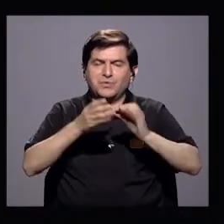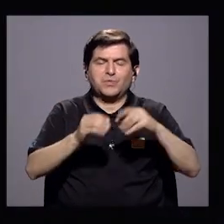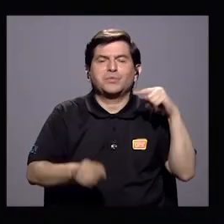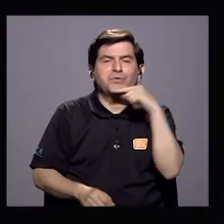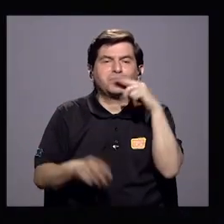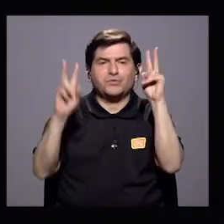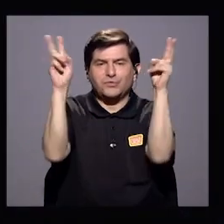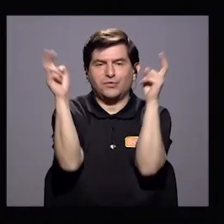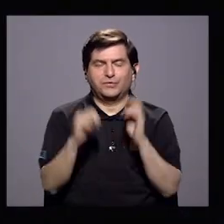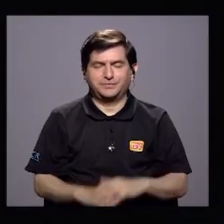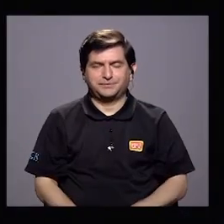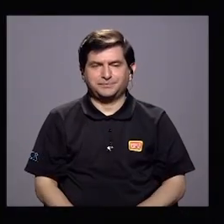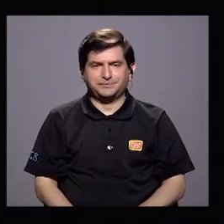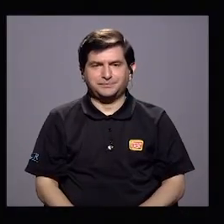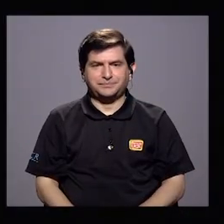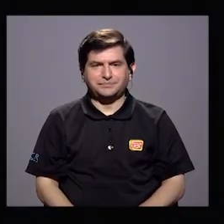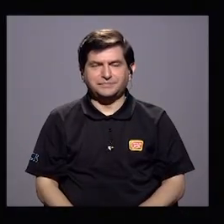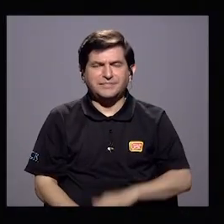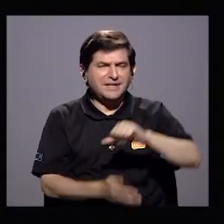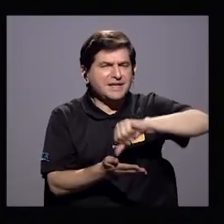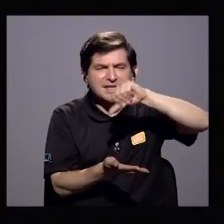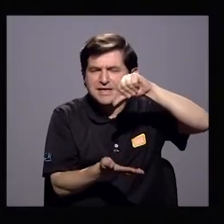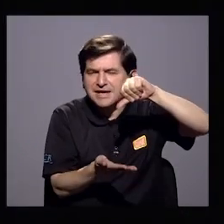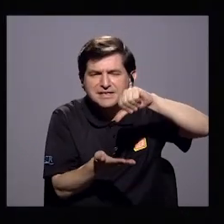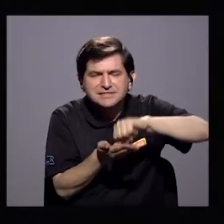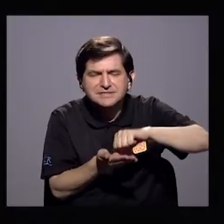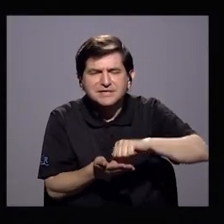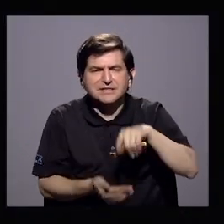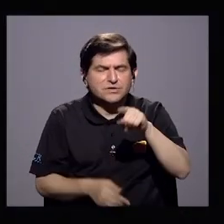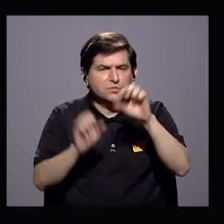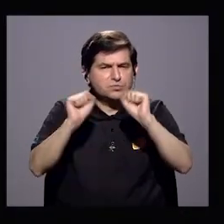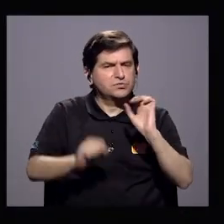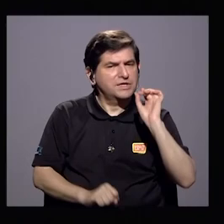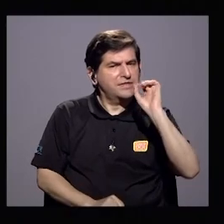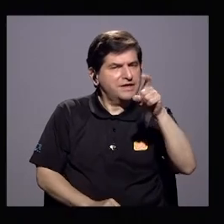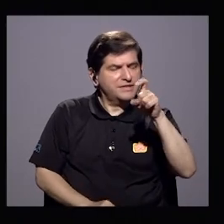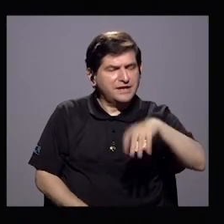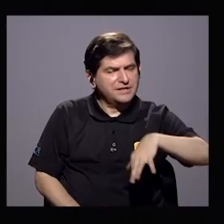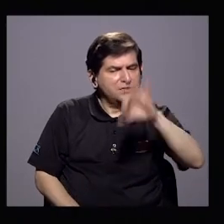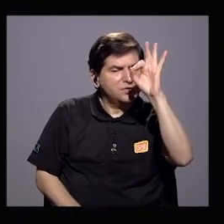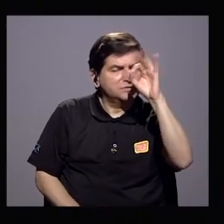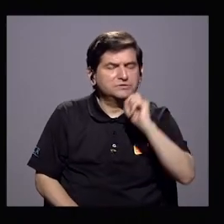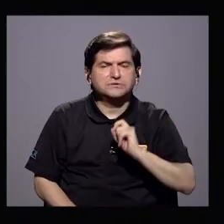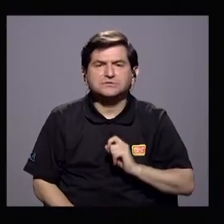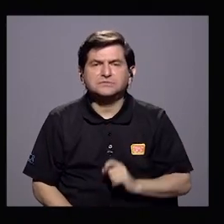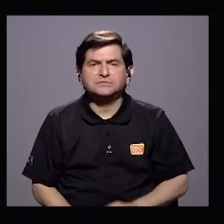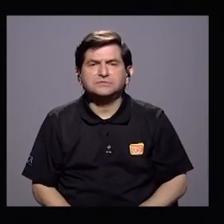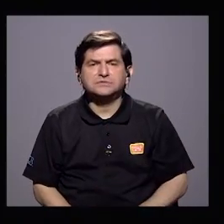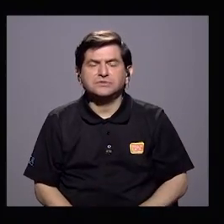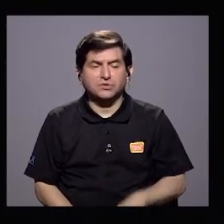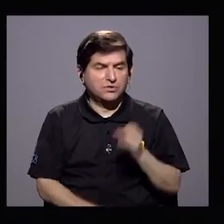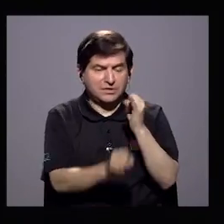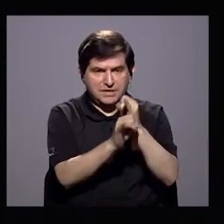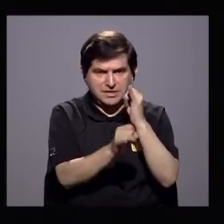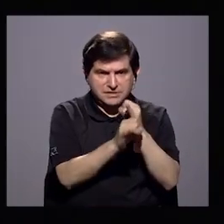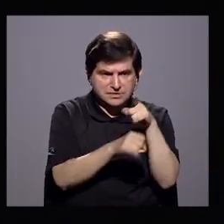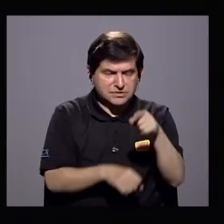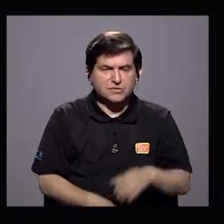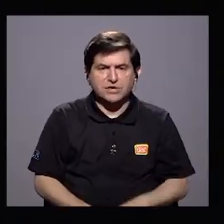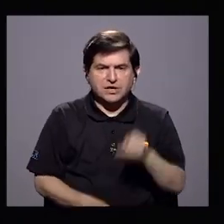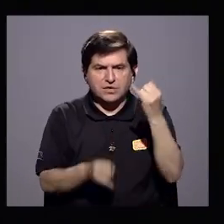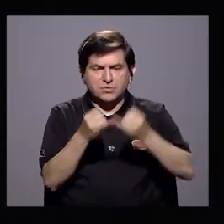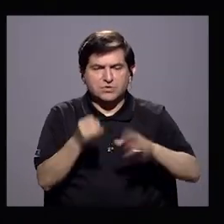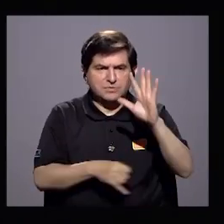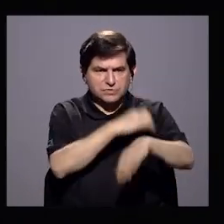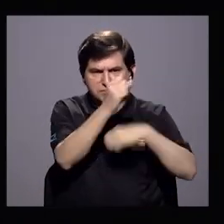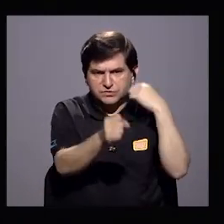¿Cuál es el epicentro a manera de diagnóstico que usted nos podría decir que hacen que Habdeba en ese último quinquenio